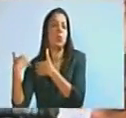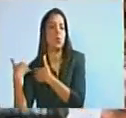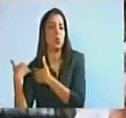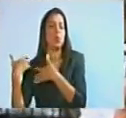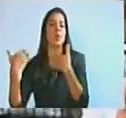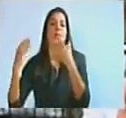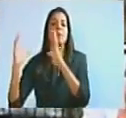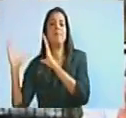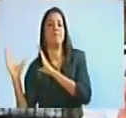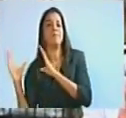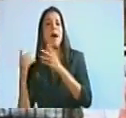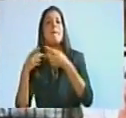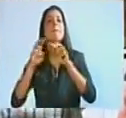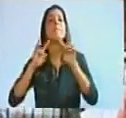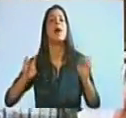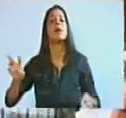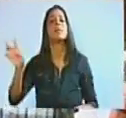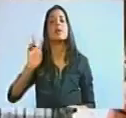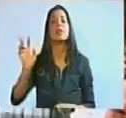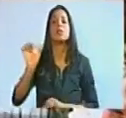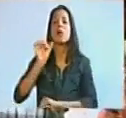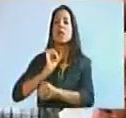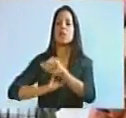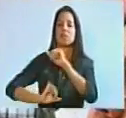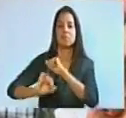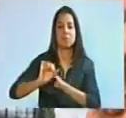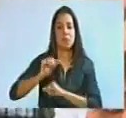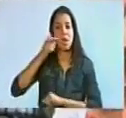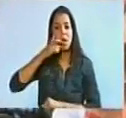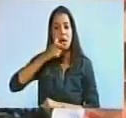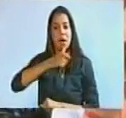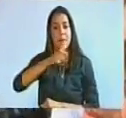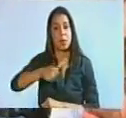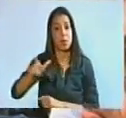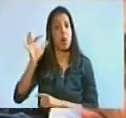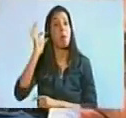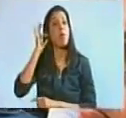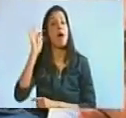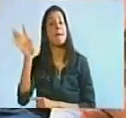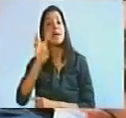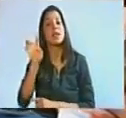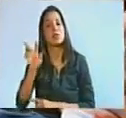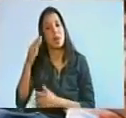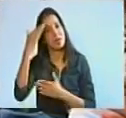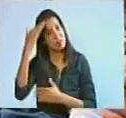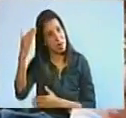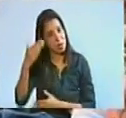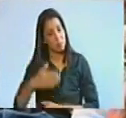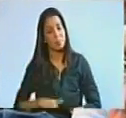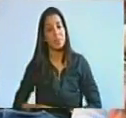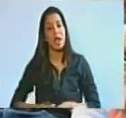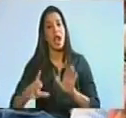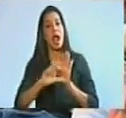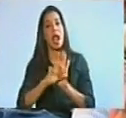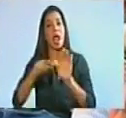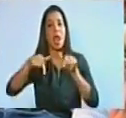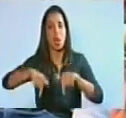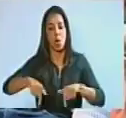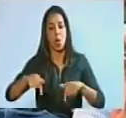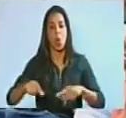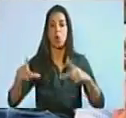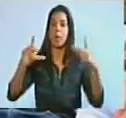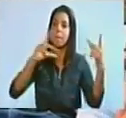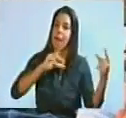nuestro país, sobre todas estas mujeres venezolanas. Esta ley que hoy nosotros aquí estamos